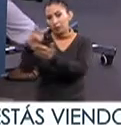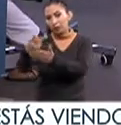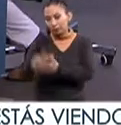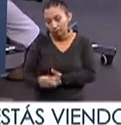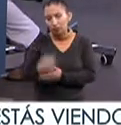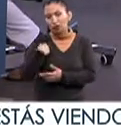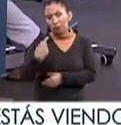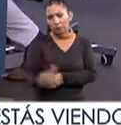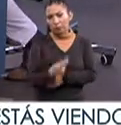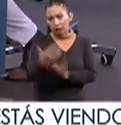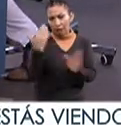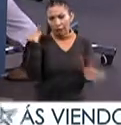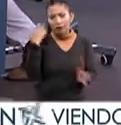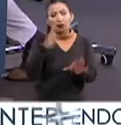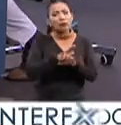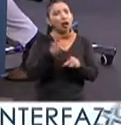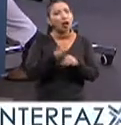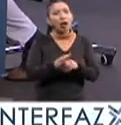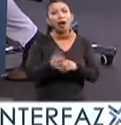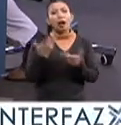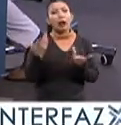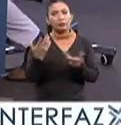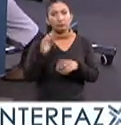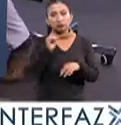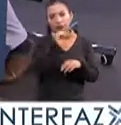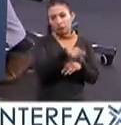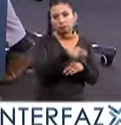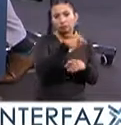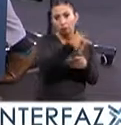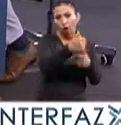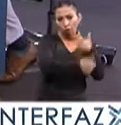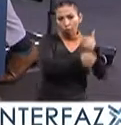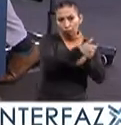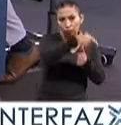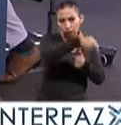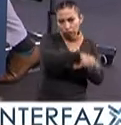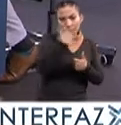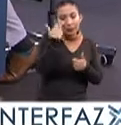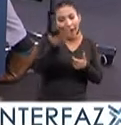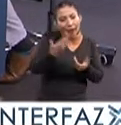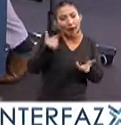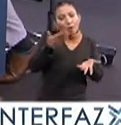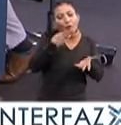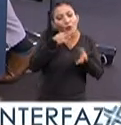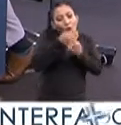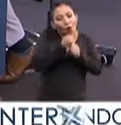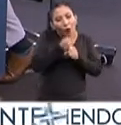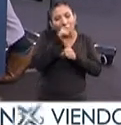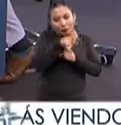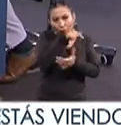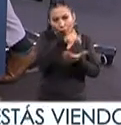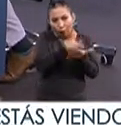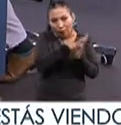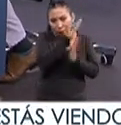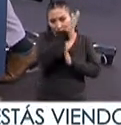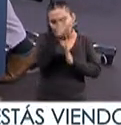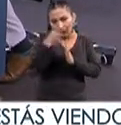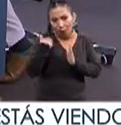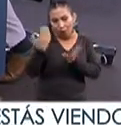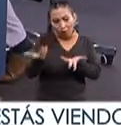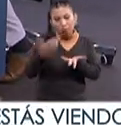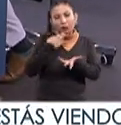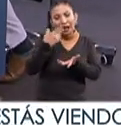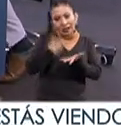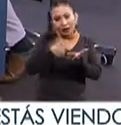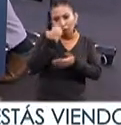le preguntaba, maestro, ¿cuáles son, además de este concurso en el que pues, se busca la apropiación, ¿no?, de este espacio que es la biblioteca